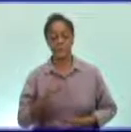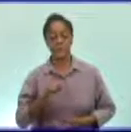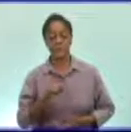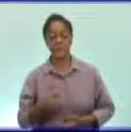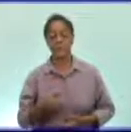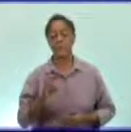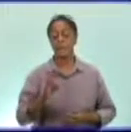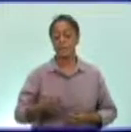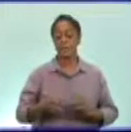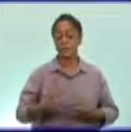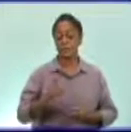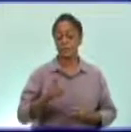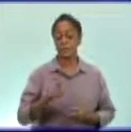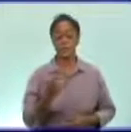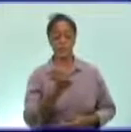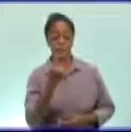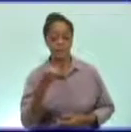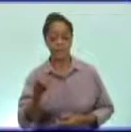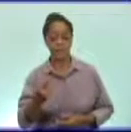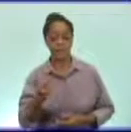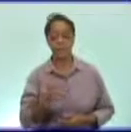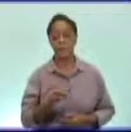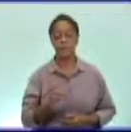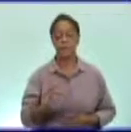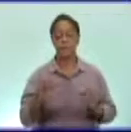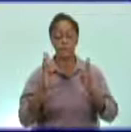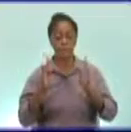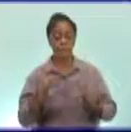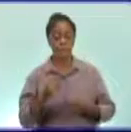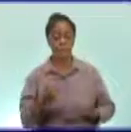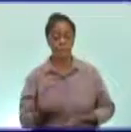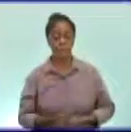representantes característicos de cada uno de estos reinos.